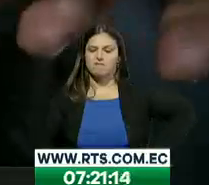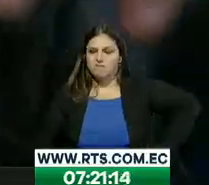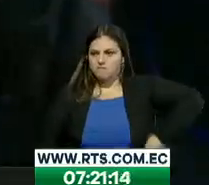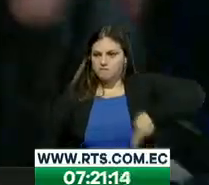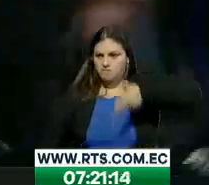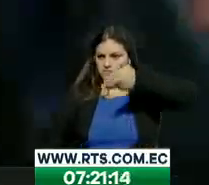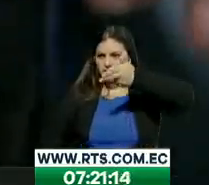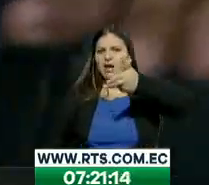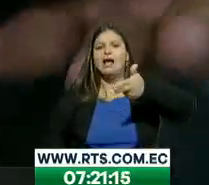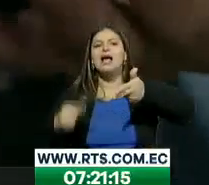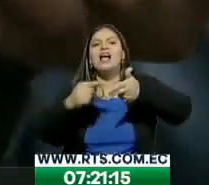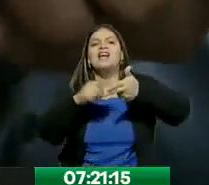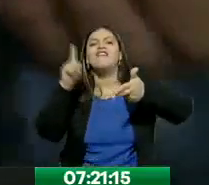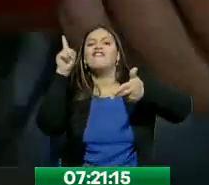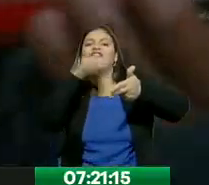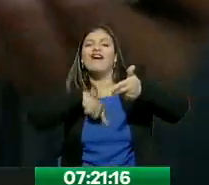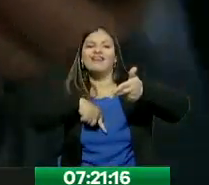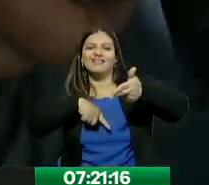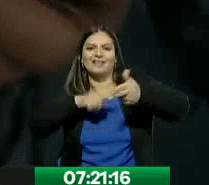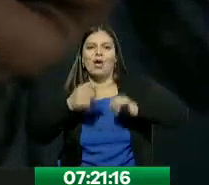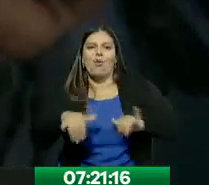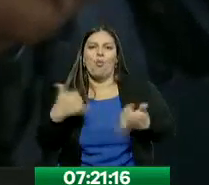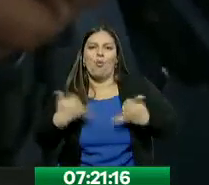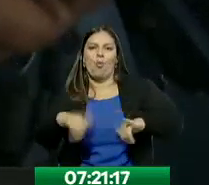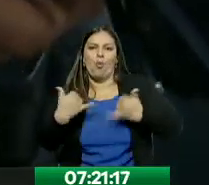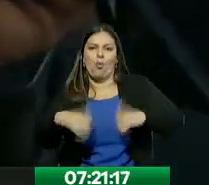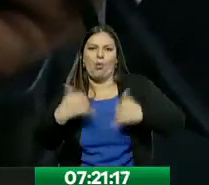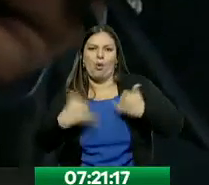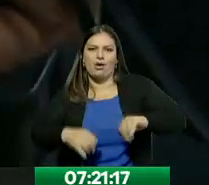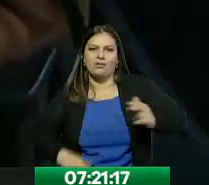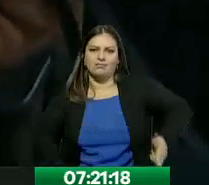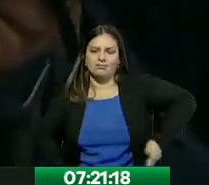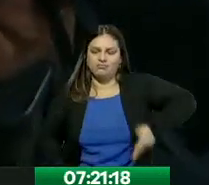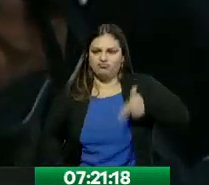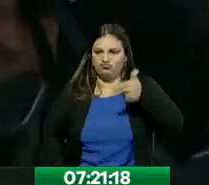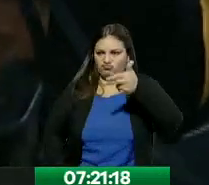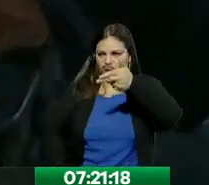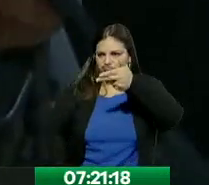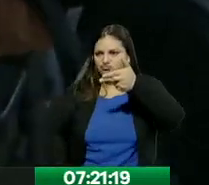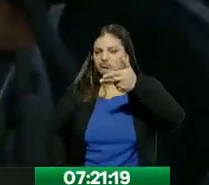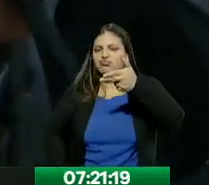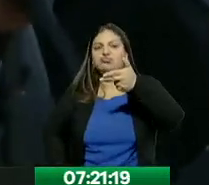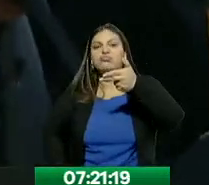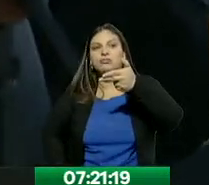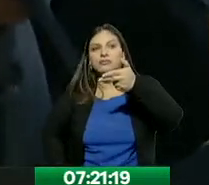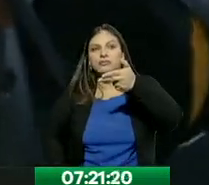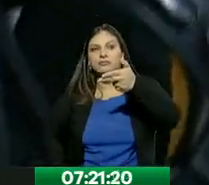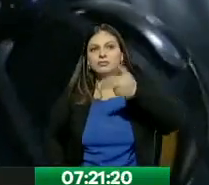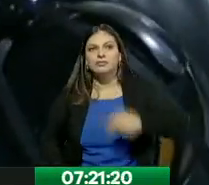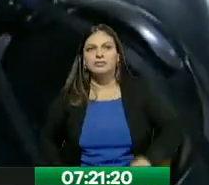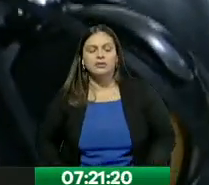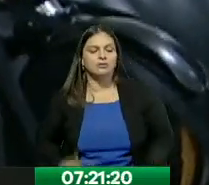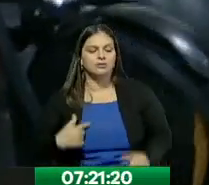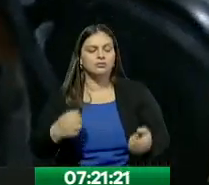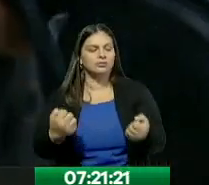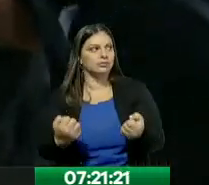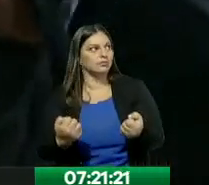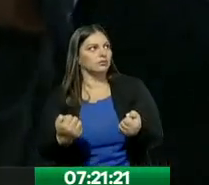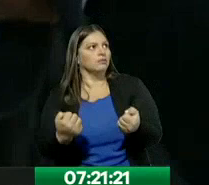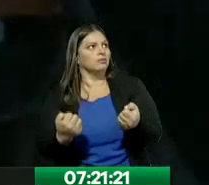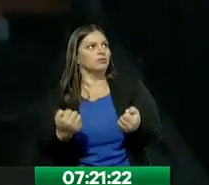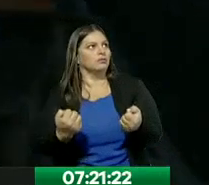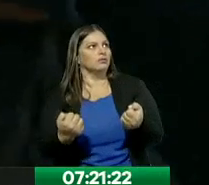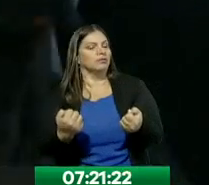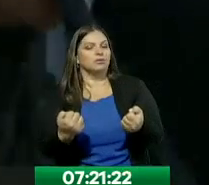de juguete. ¿Cómo usted se percata de esto? Es que yo estoy al lado en la casa, en la puerta de la casa. Y avanzo a ver ahí dentro y lo... ¿El sujeto